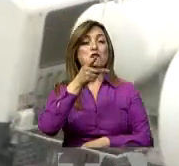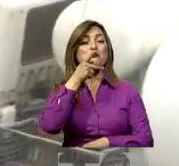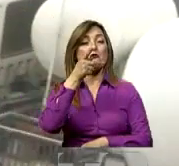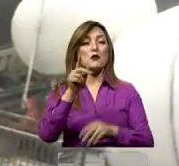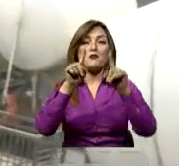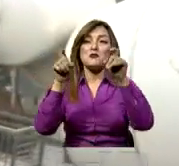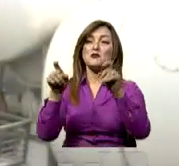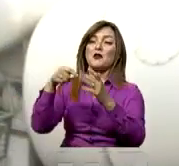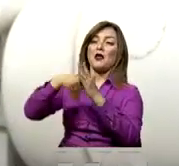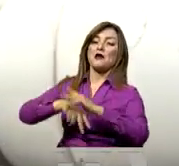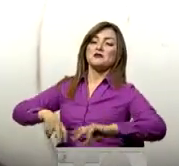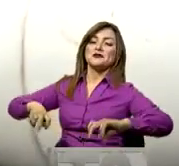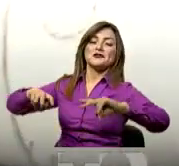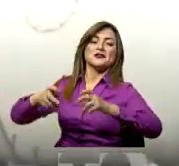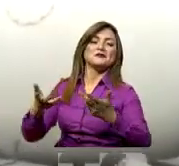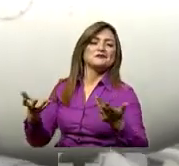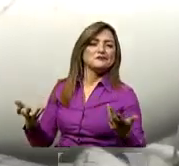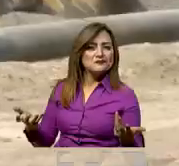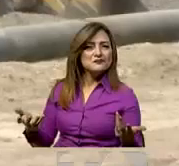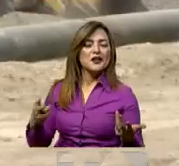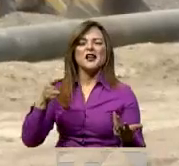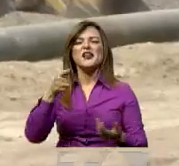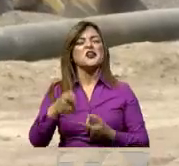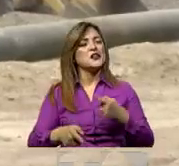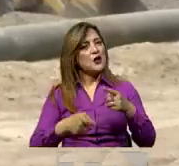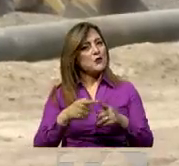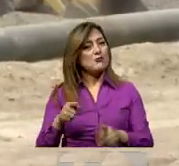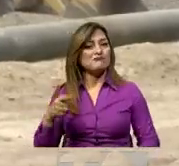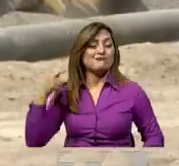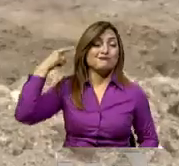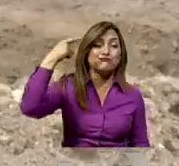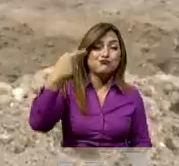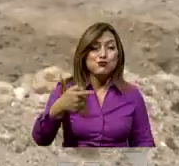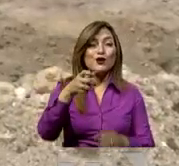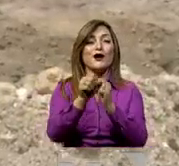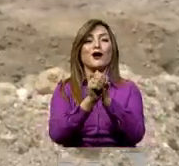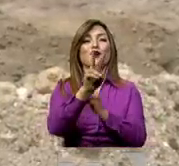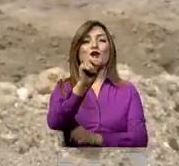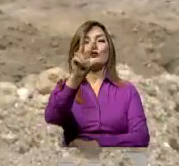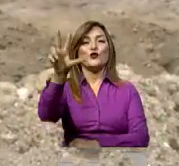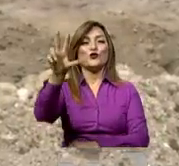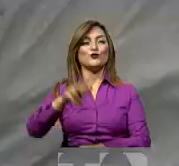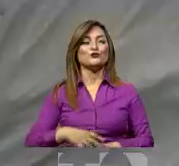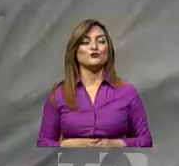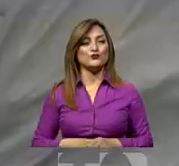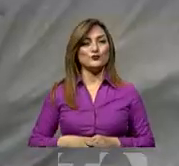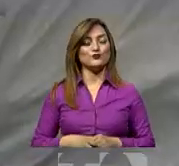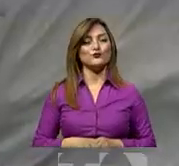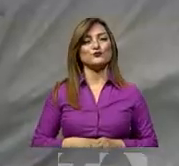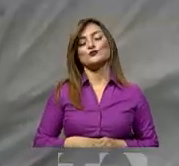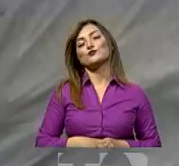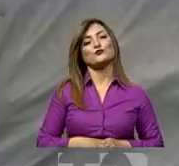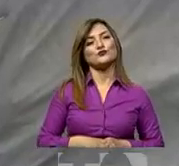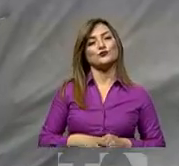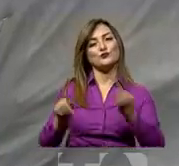consultoría previa. Esto quiere decir que en el mejor de los casos podría estar listo en el 2023. Entre la consultoría y